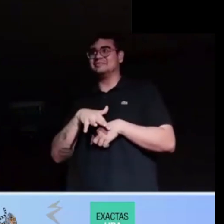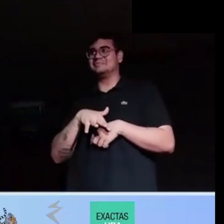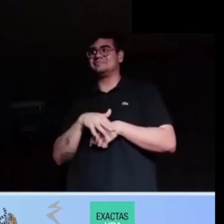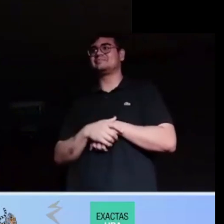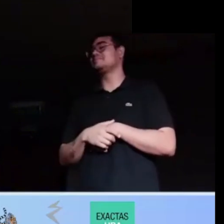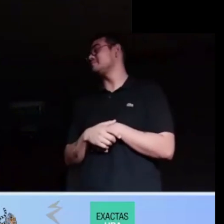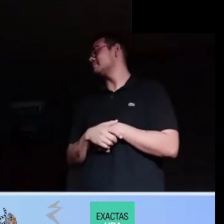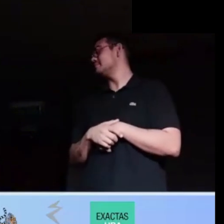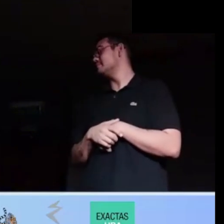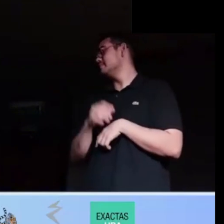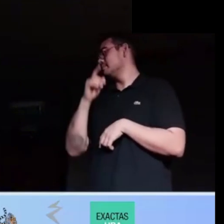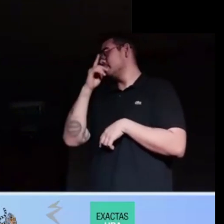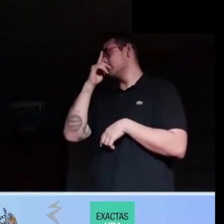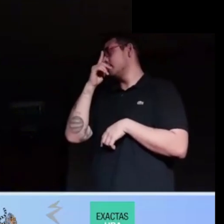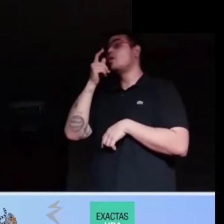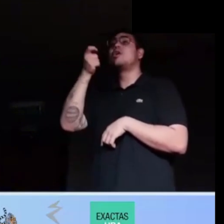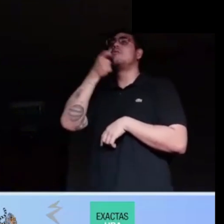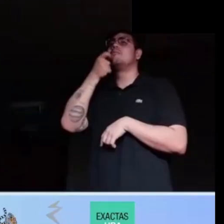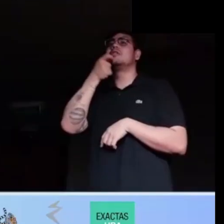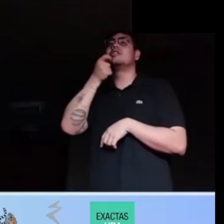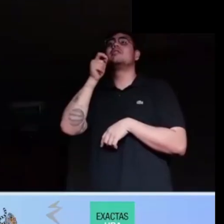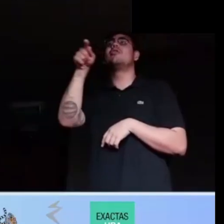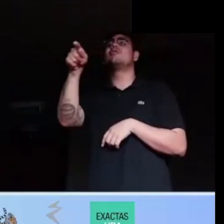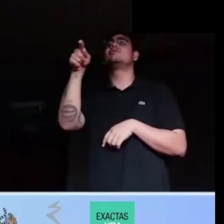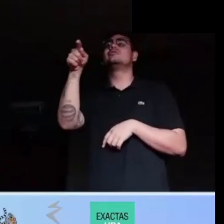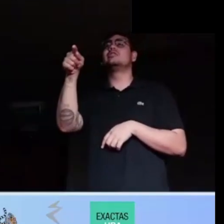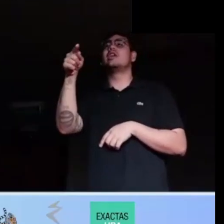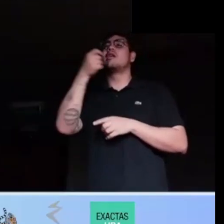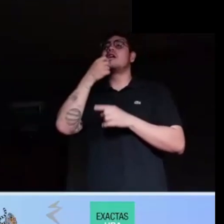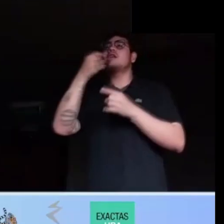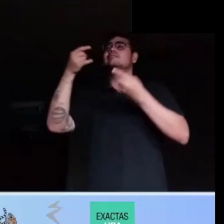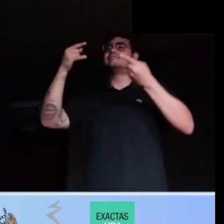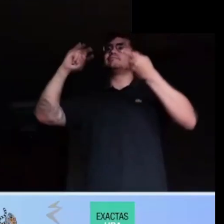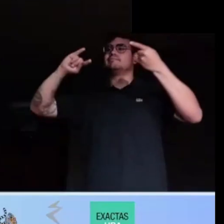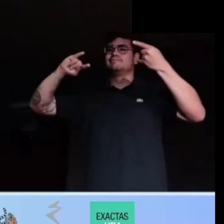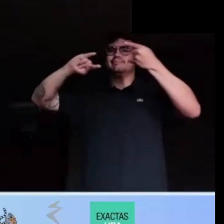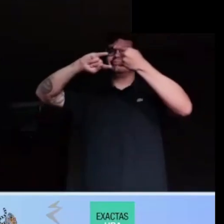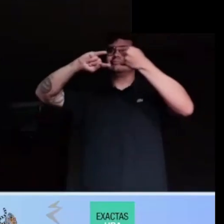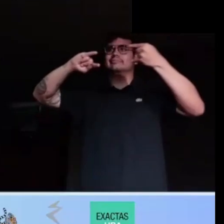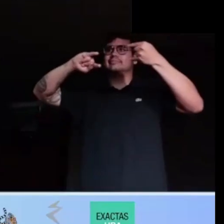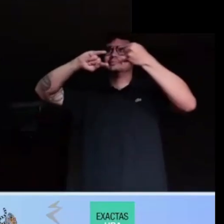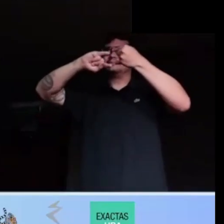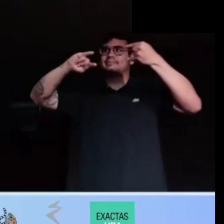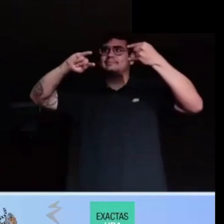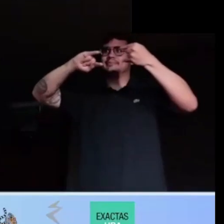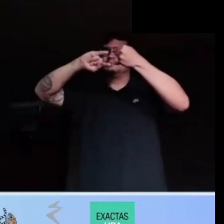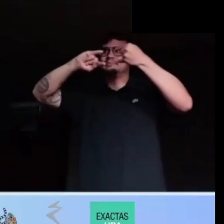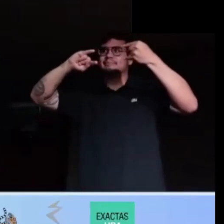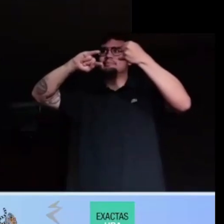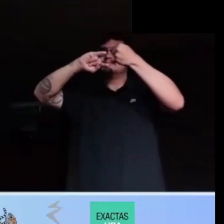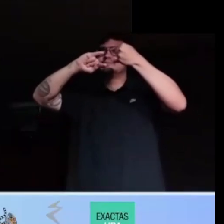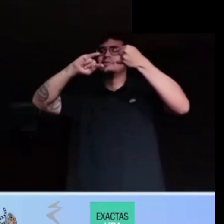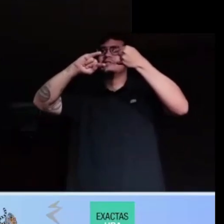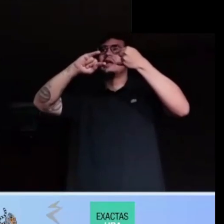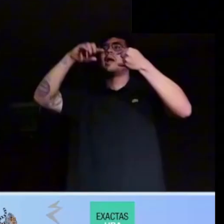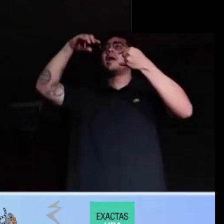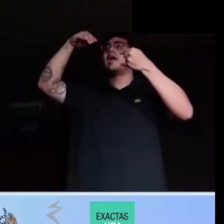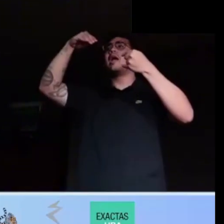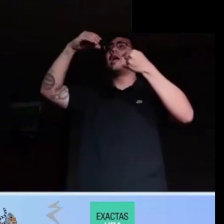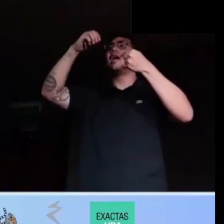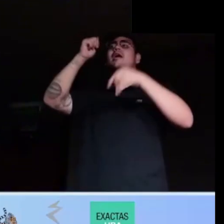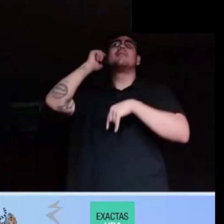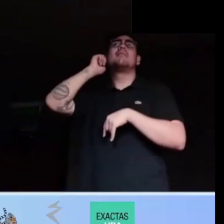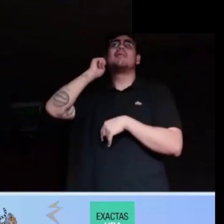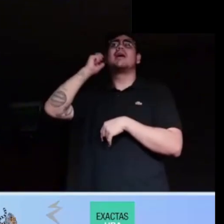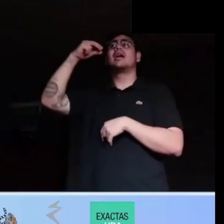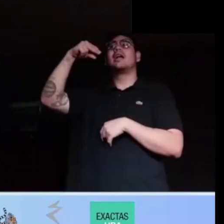fue cuando les llevamos los imanes, cuando trabajamos magnetismo. Porque hay cosas que no están en lo cotidiano, pese a que sí